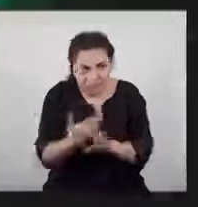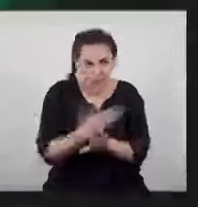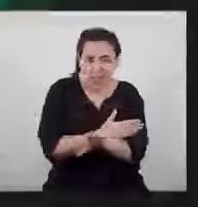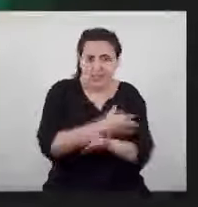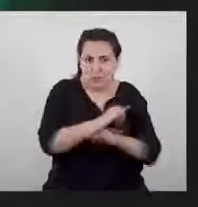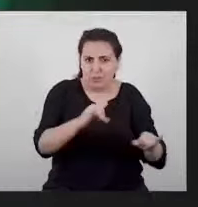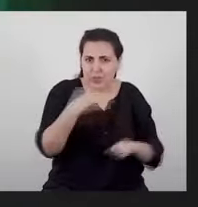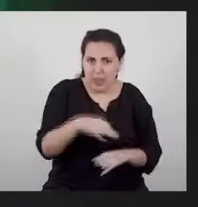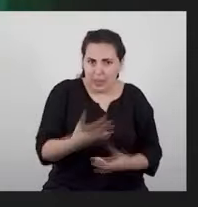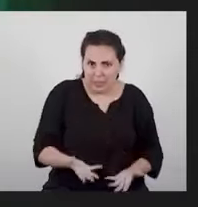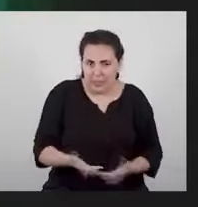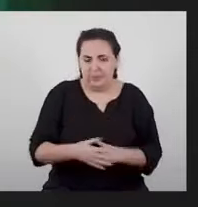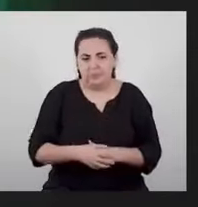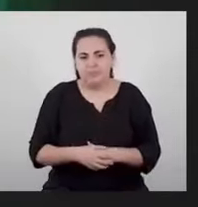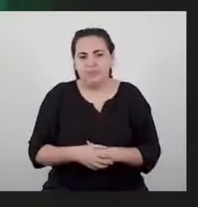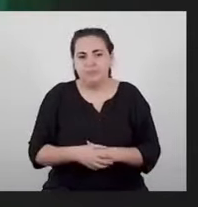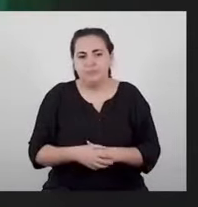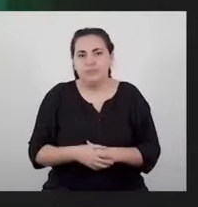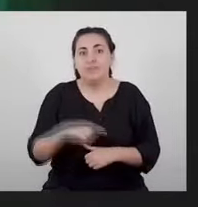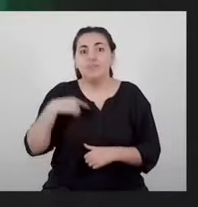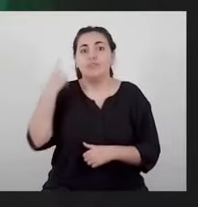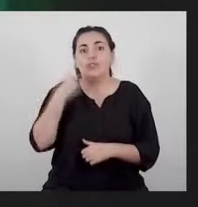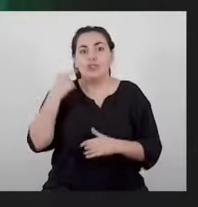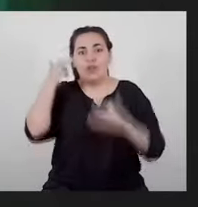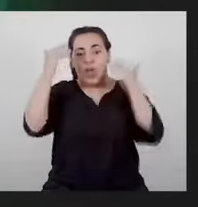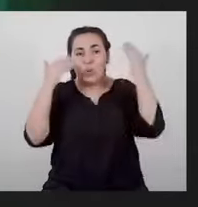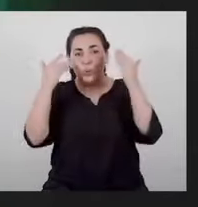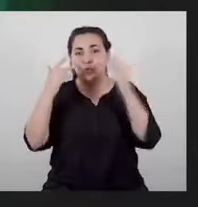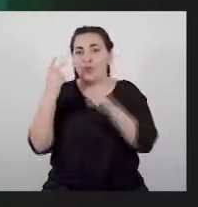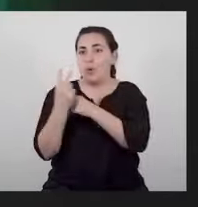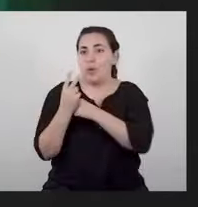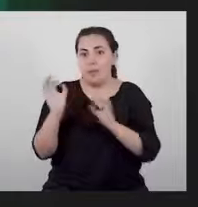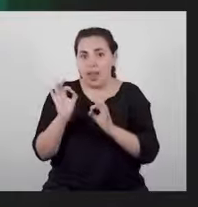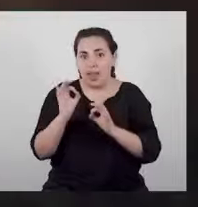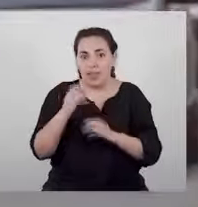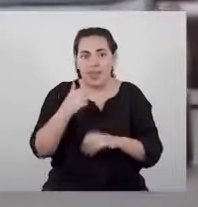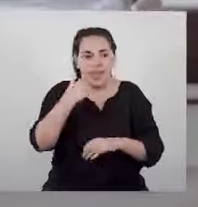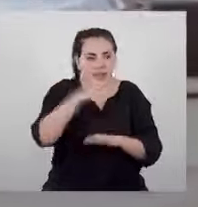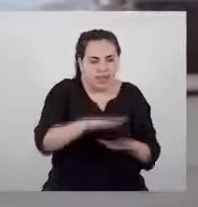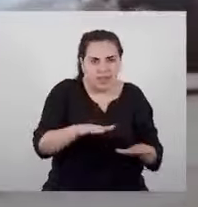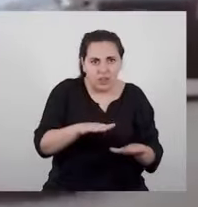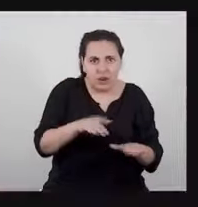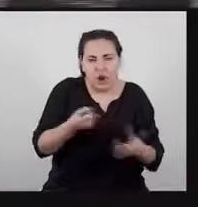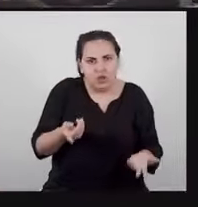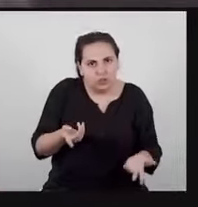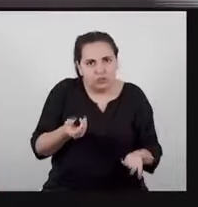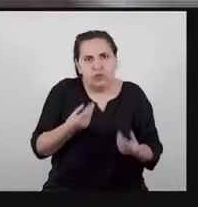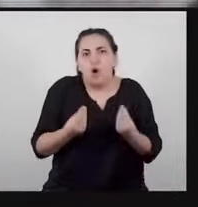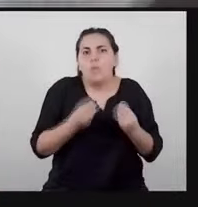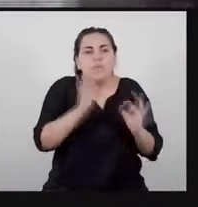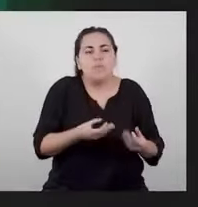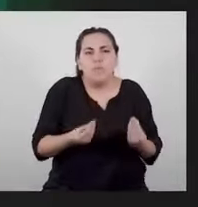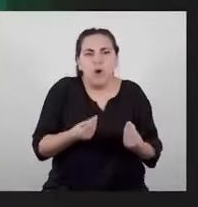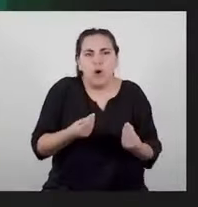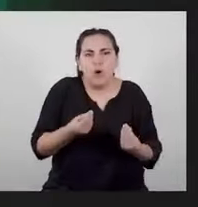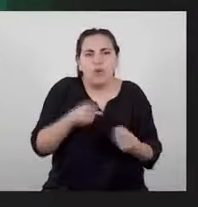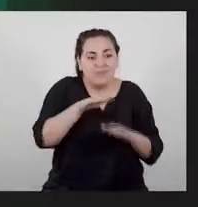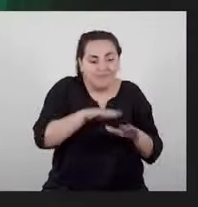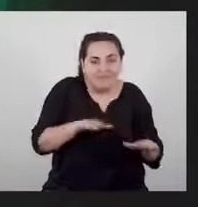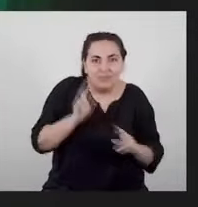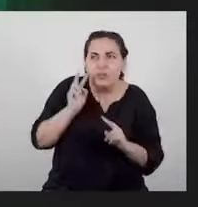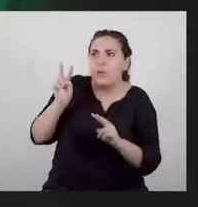si nosotros no nos cuidamos nuestros chicos no saben cuidarse no aprendieron a hacerlo si ven que nosotros nos cuidamos nuestros chicos cuando